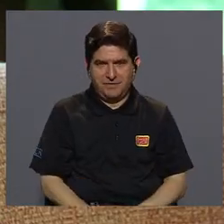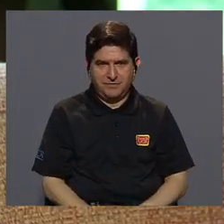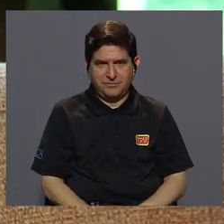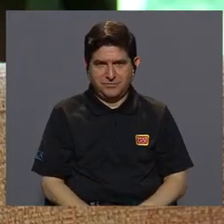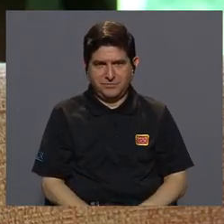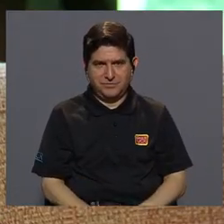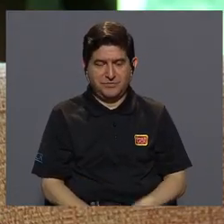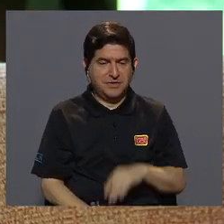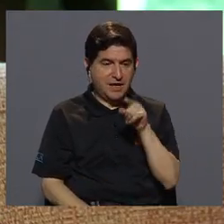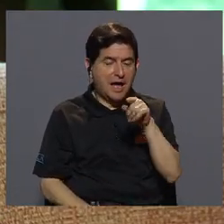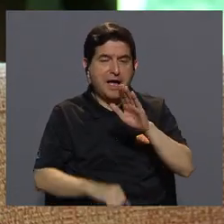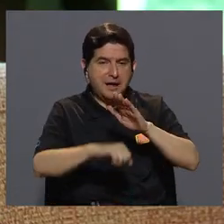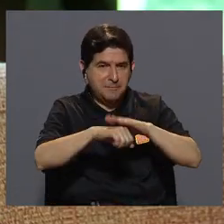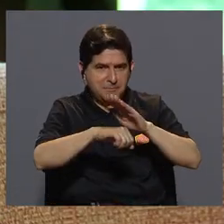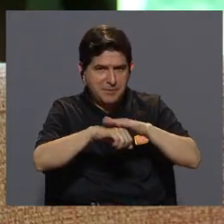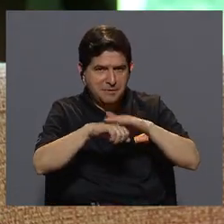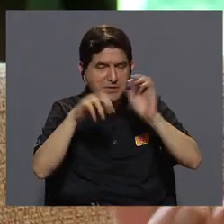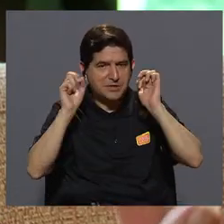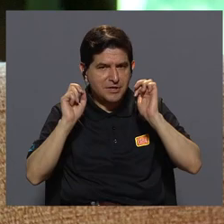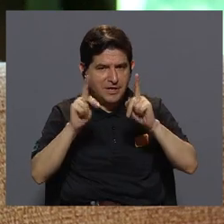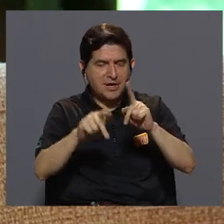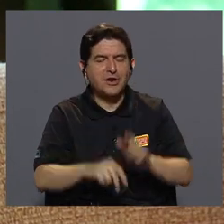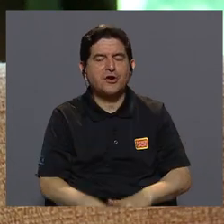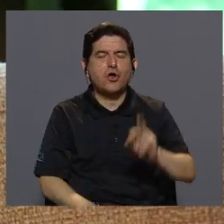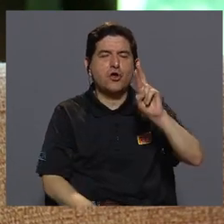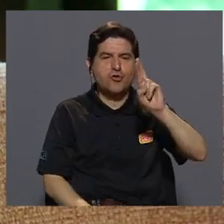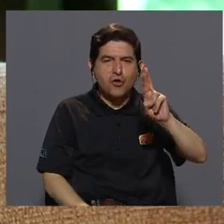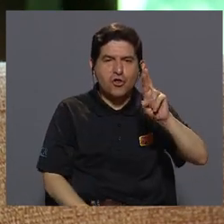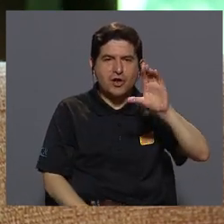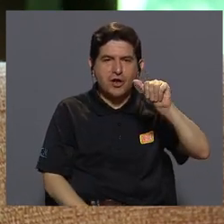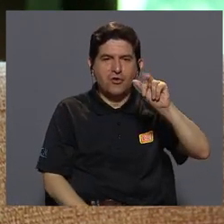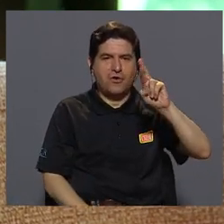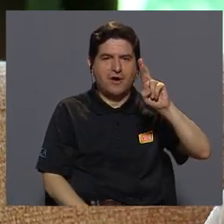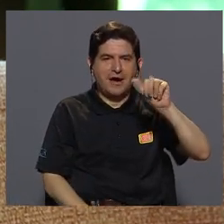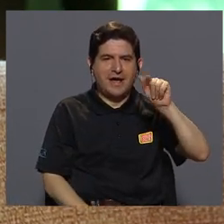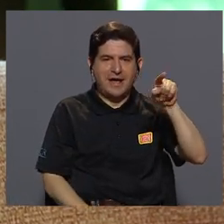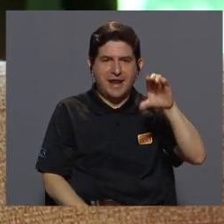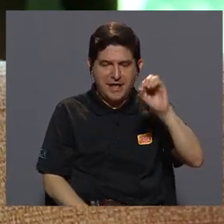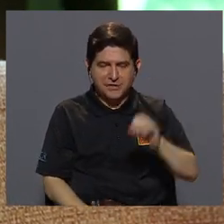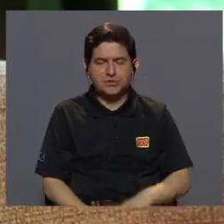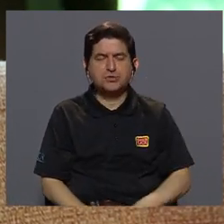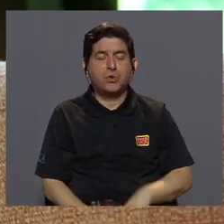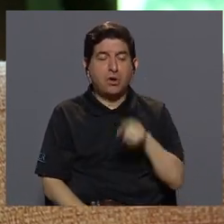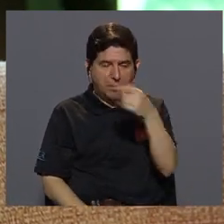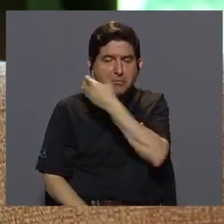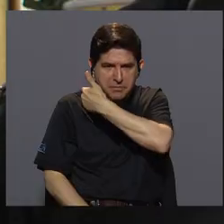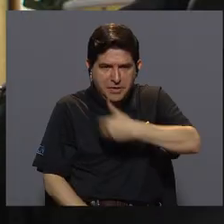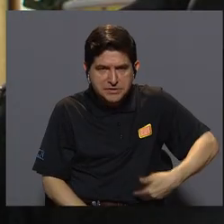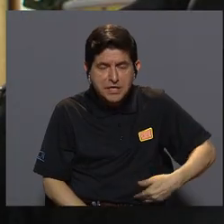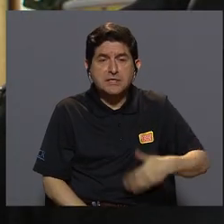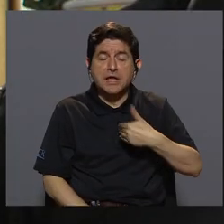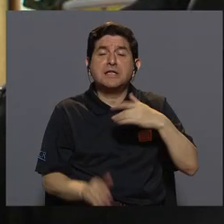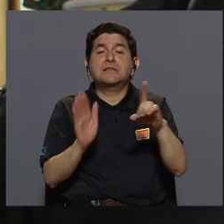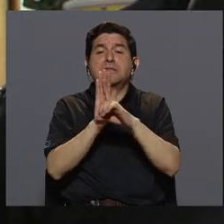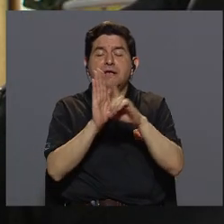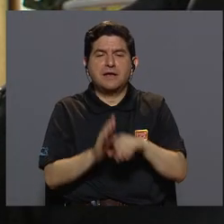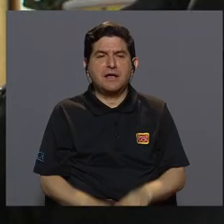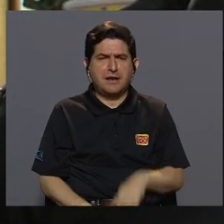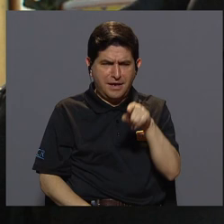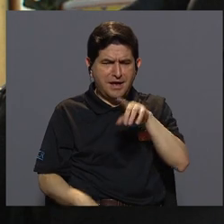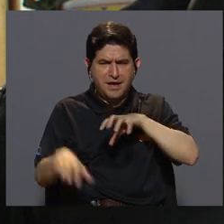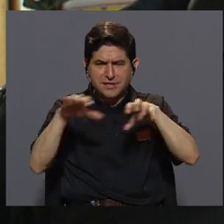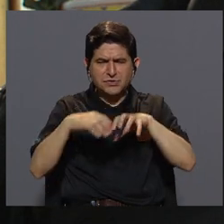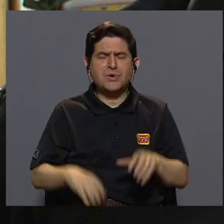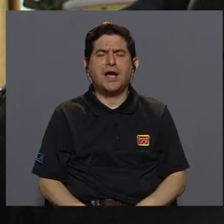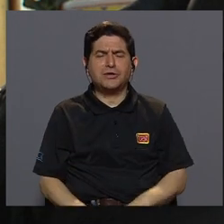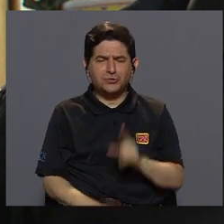habían hecho posible que Rodrigo fuera presidente tenían todo el derecho. Ese fue un acto muy